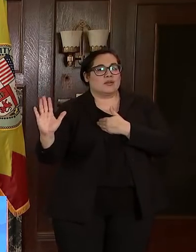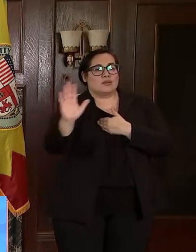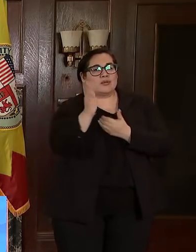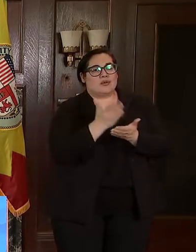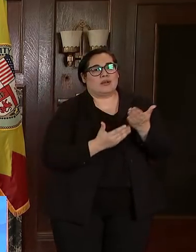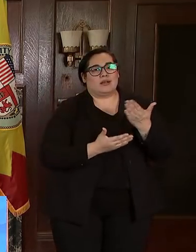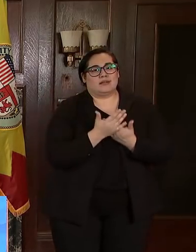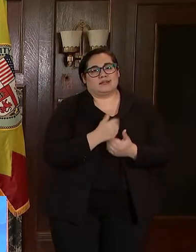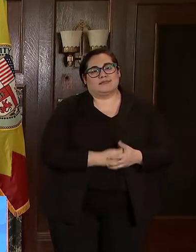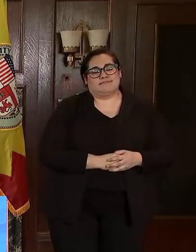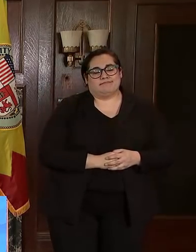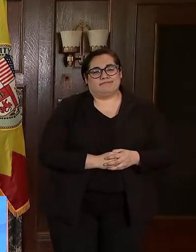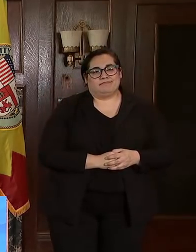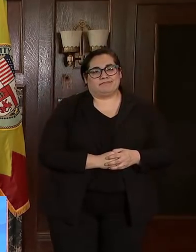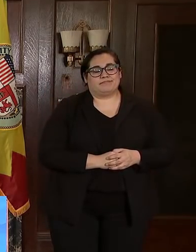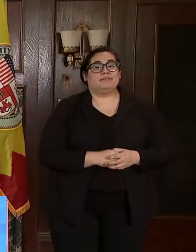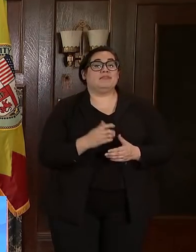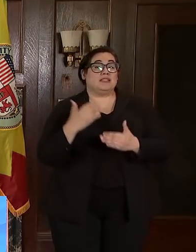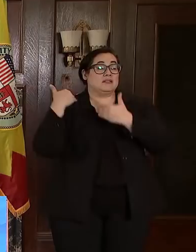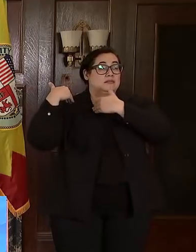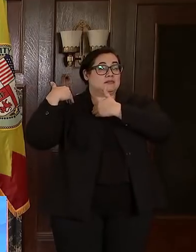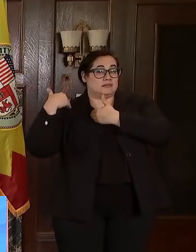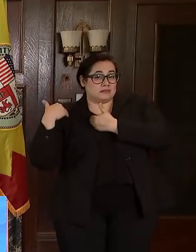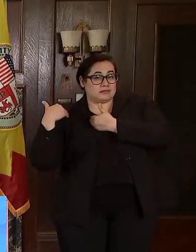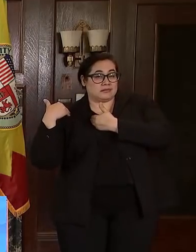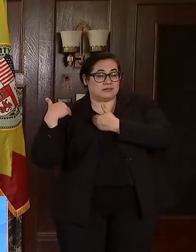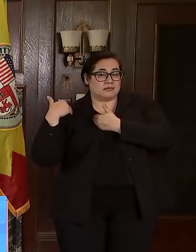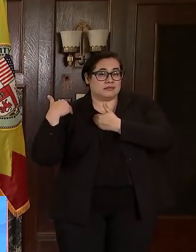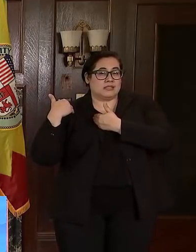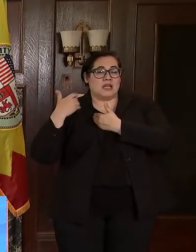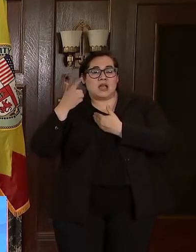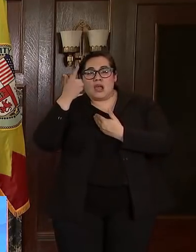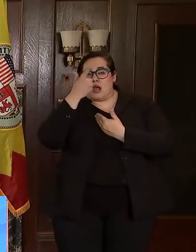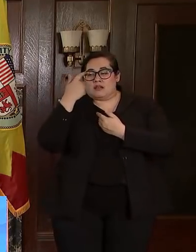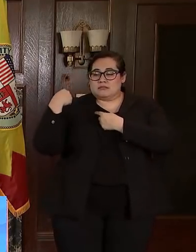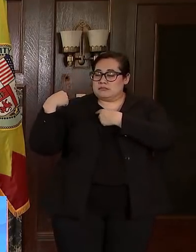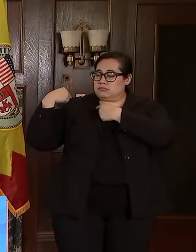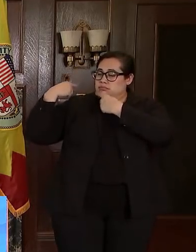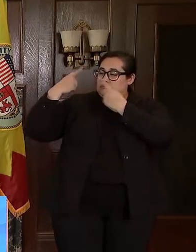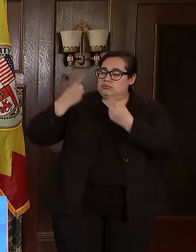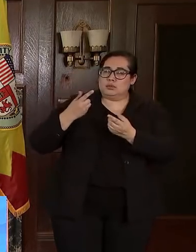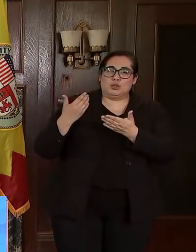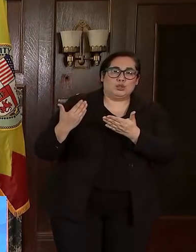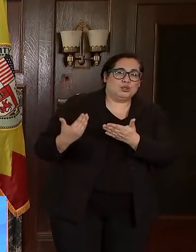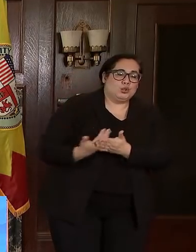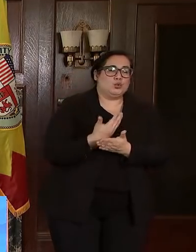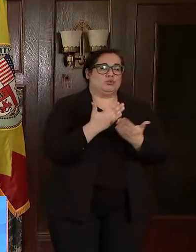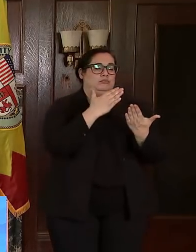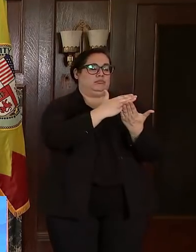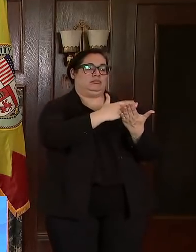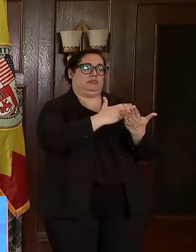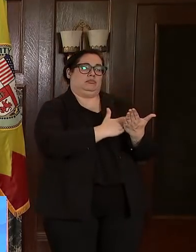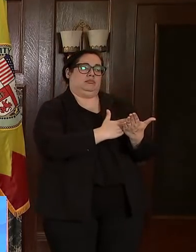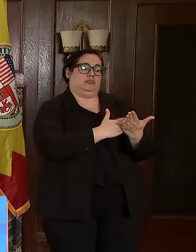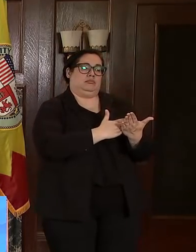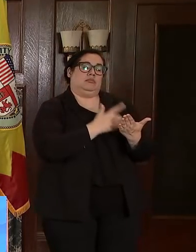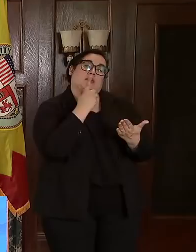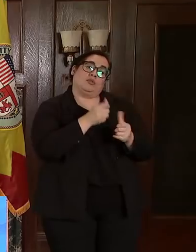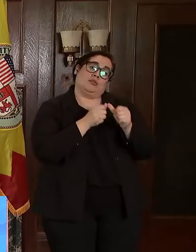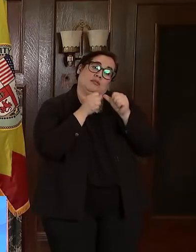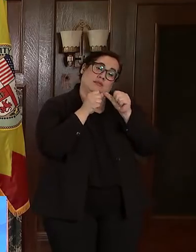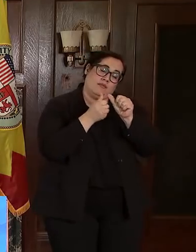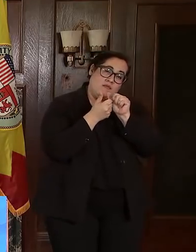manos. La responsabilidad es el resultado de estas nuevas libertades. Para